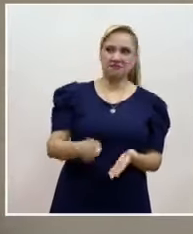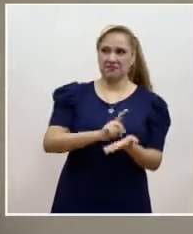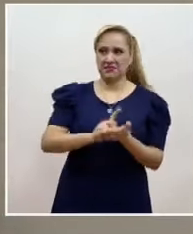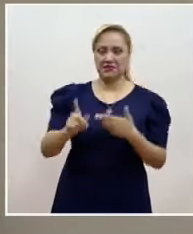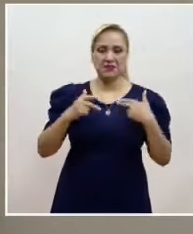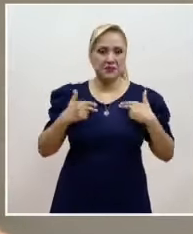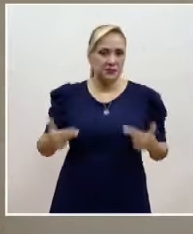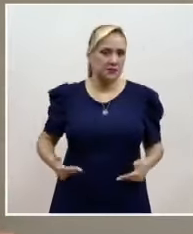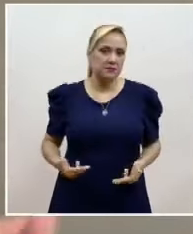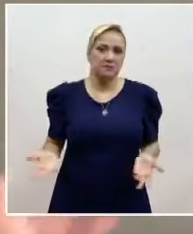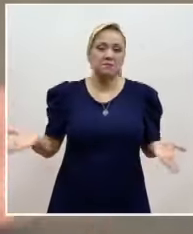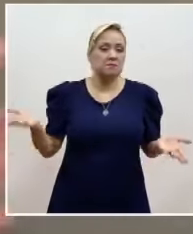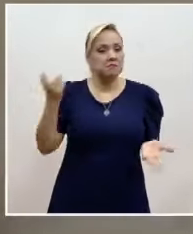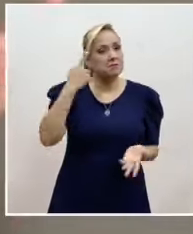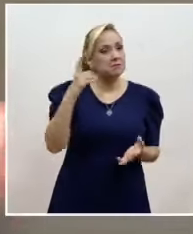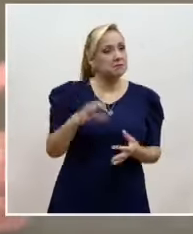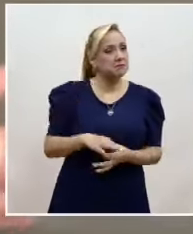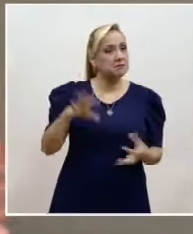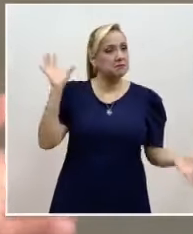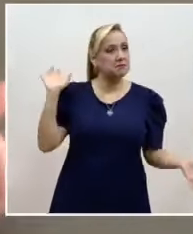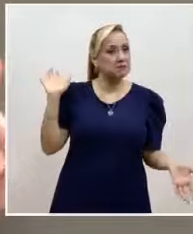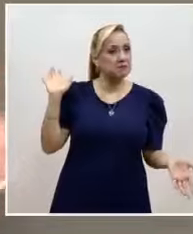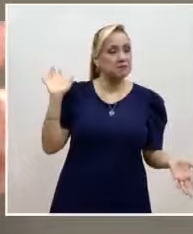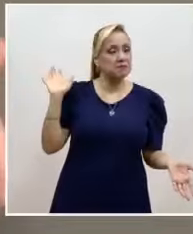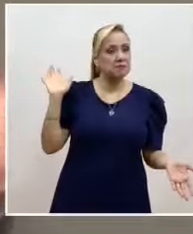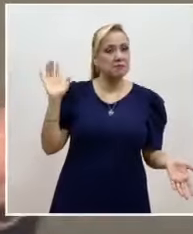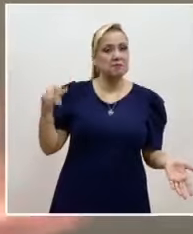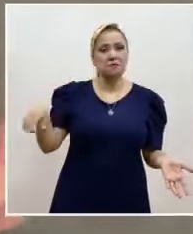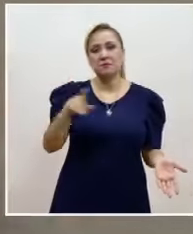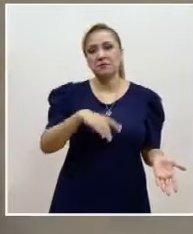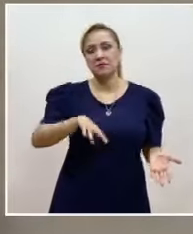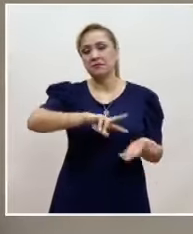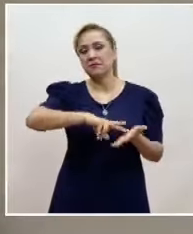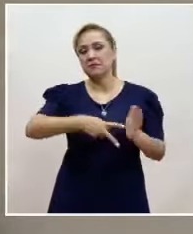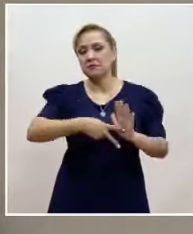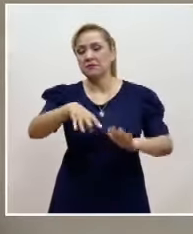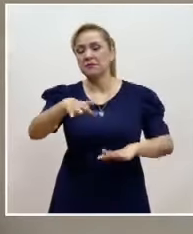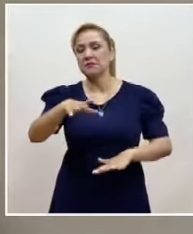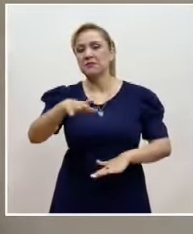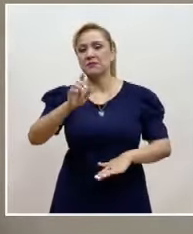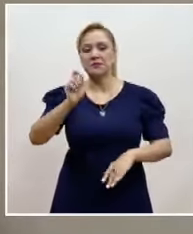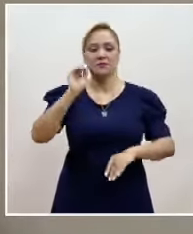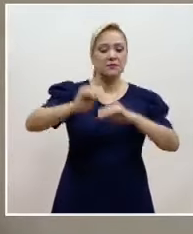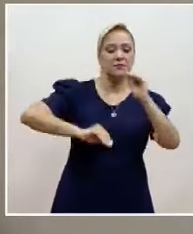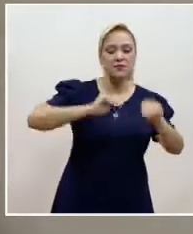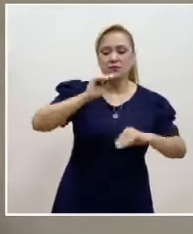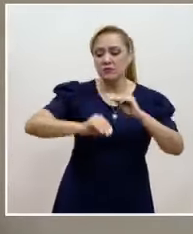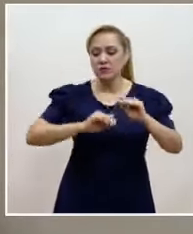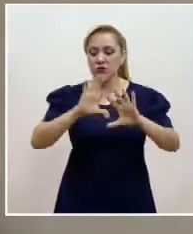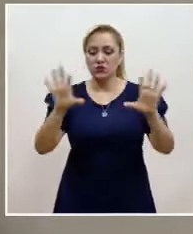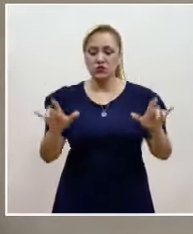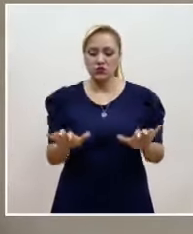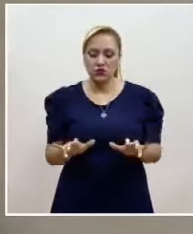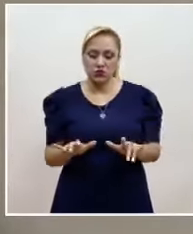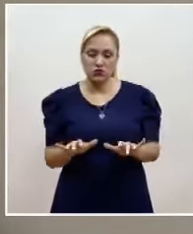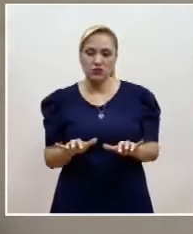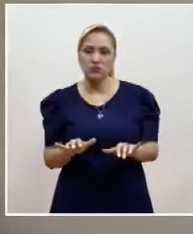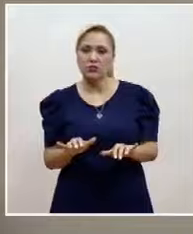los sesgos inconscientes de equipos de ingenieros o 4 ingenieros, por ejemplo, ¿no? Que generan un algoritmo para